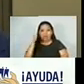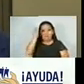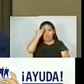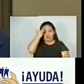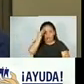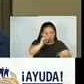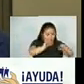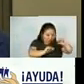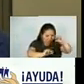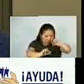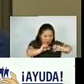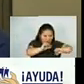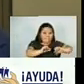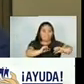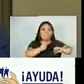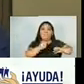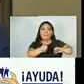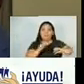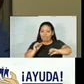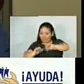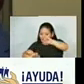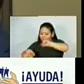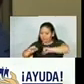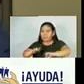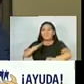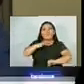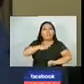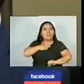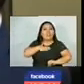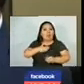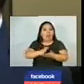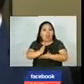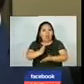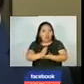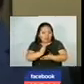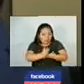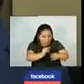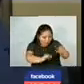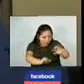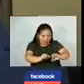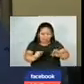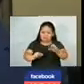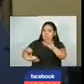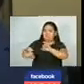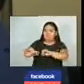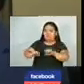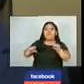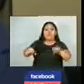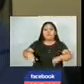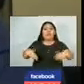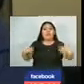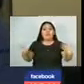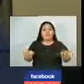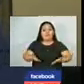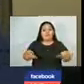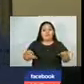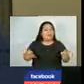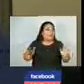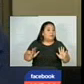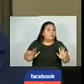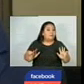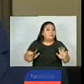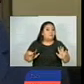químicos, ¿verdad? Y media vez personas teniendo acceso a precursores químicos, pueden ser elaborados